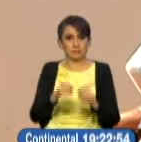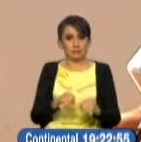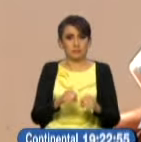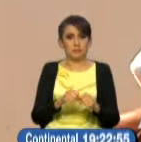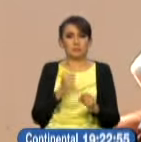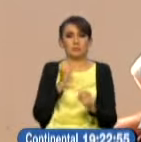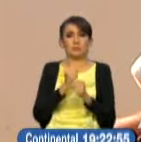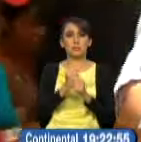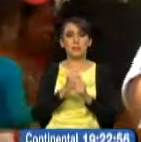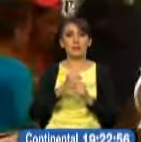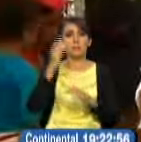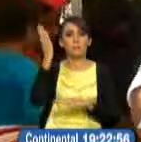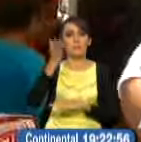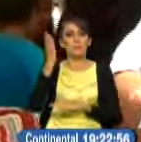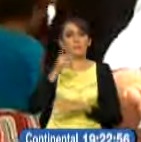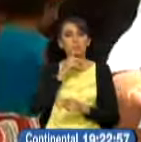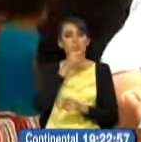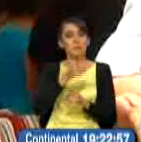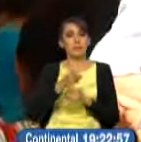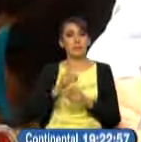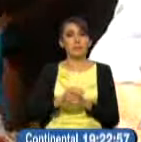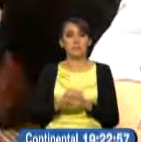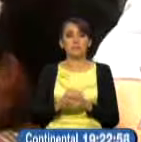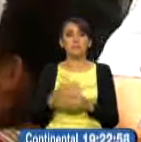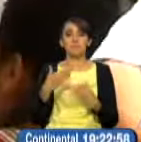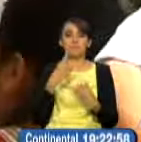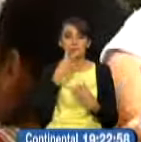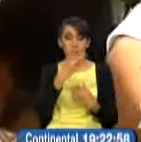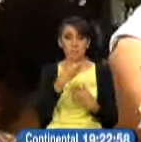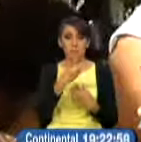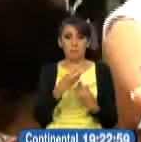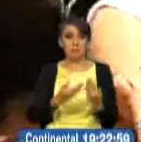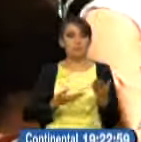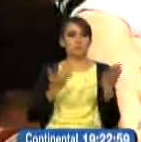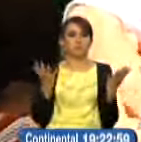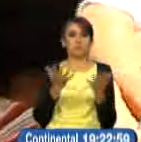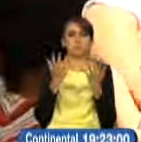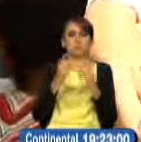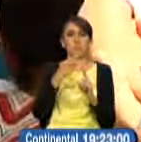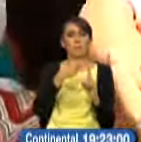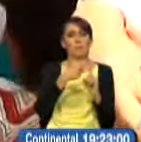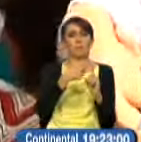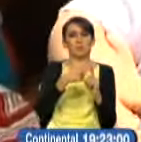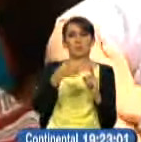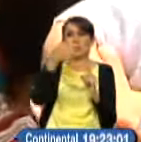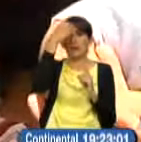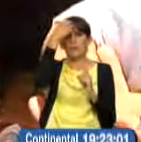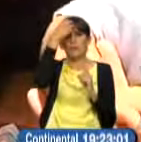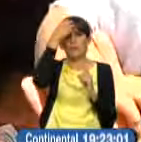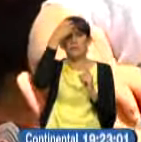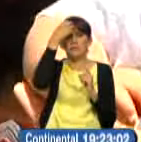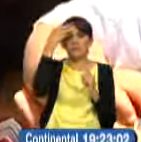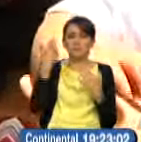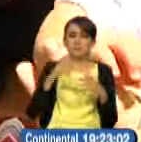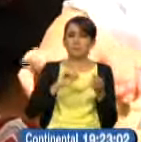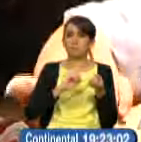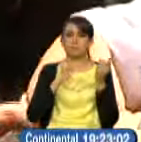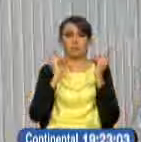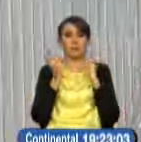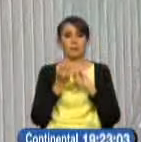destacarnos como docentes. La verdad es que es positivo, porque antes no había este tipo de infraestructura y la educación ha cambiado rotundamente con esta